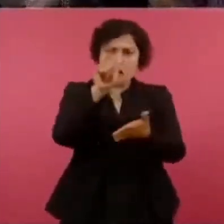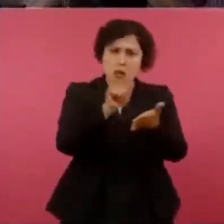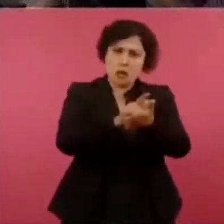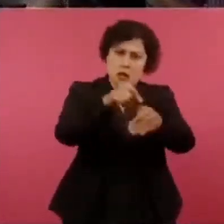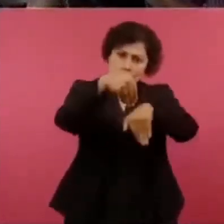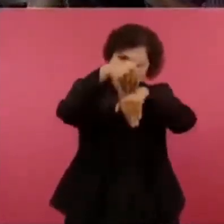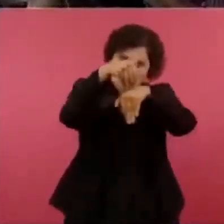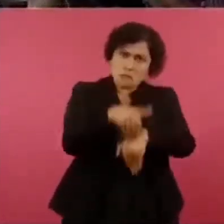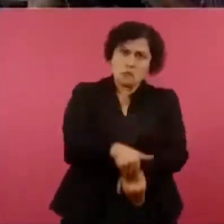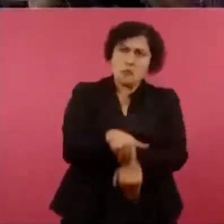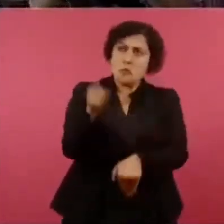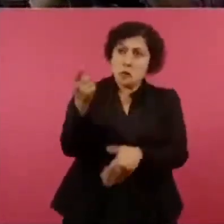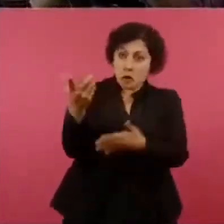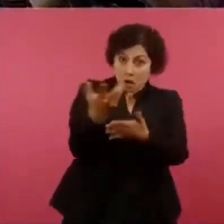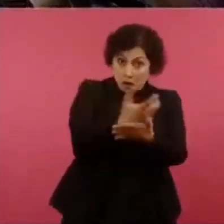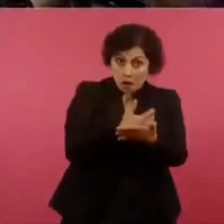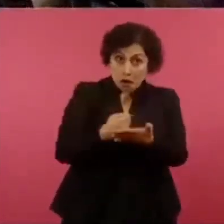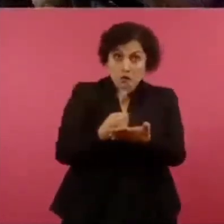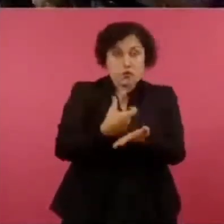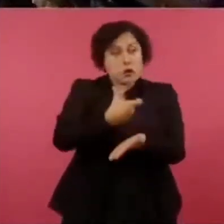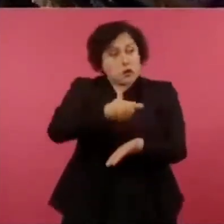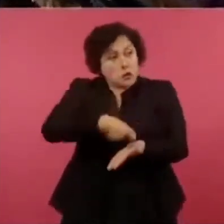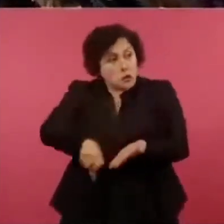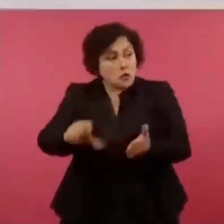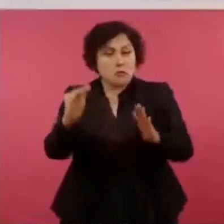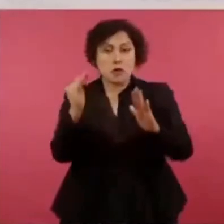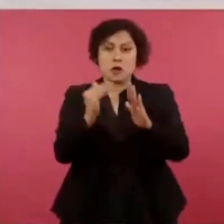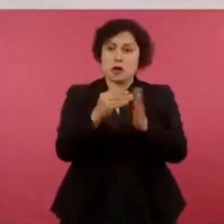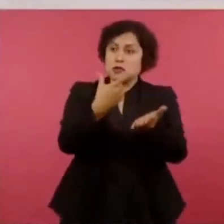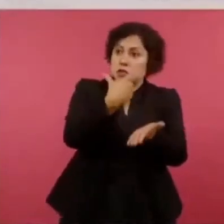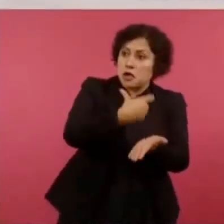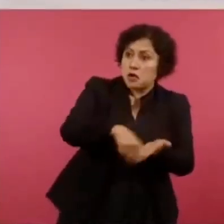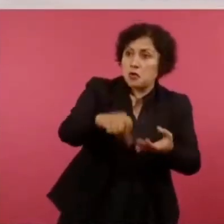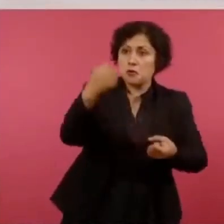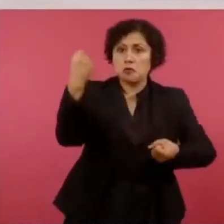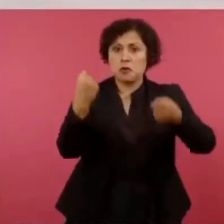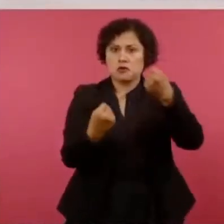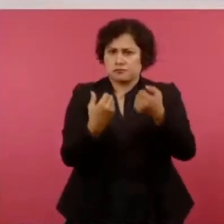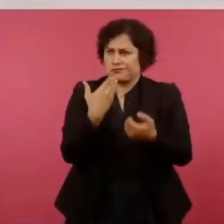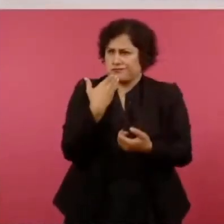obtienen un patrimonio. Yo estoy en contra de la riqueza mala vida